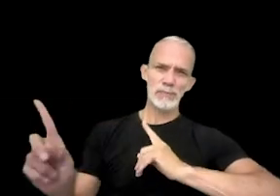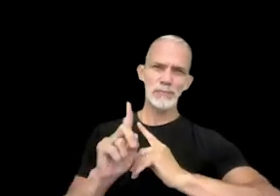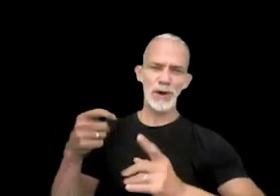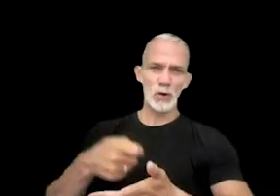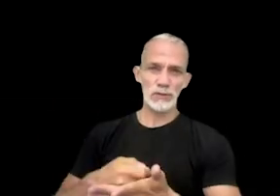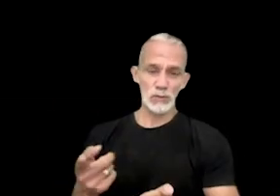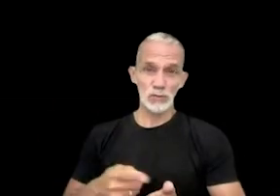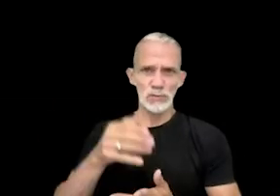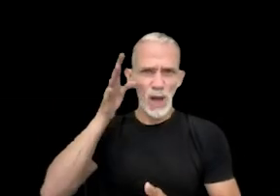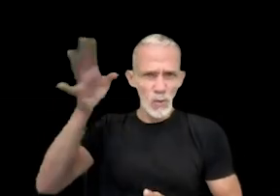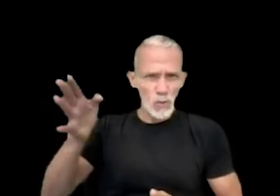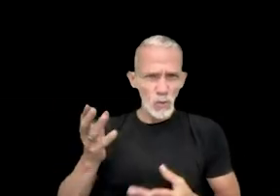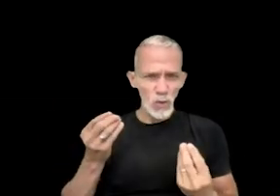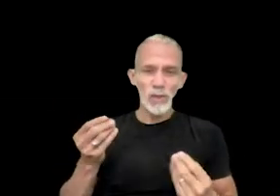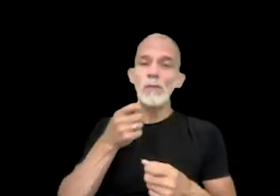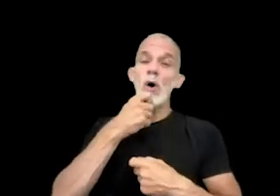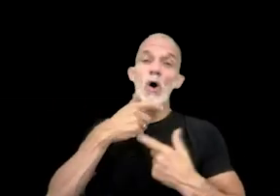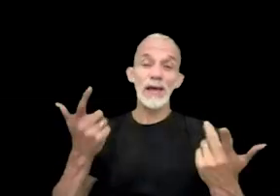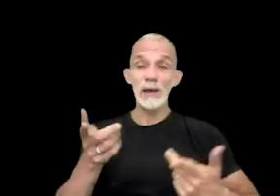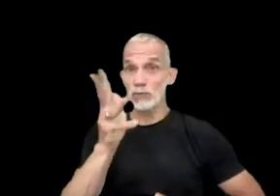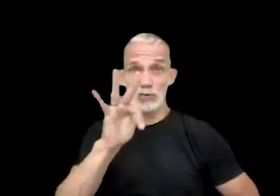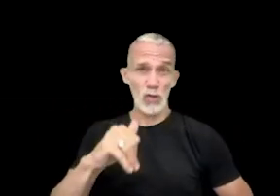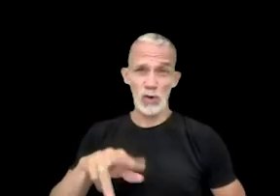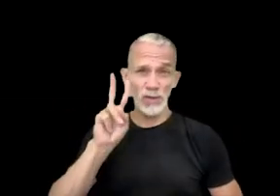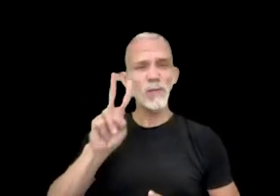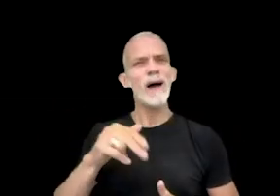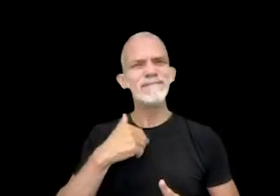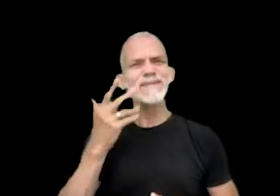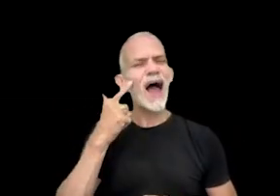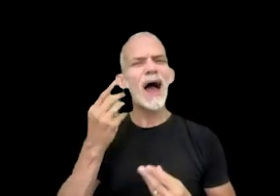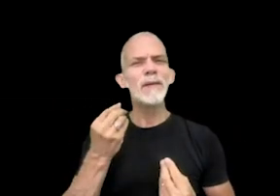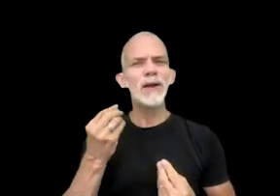veo abuso del derecho. Por ejemplo, lo vemos todos los días y me encantaría que la